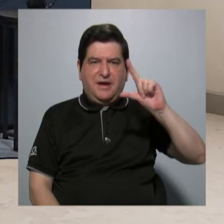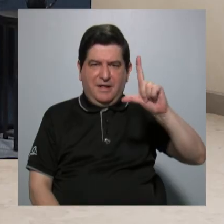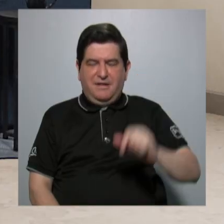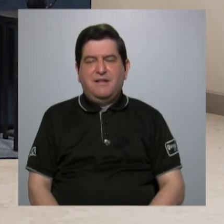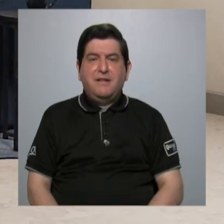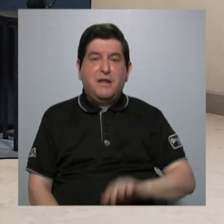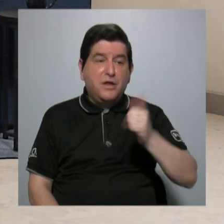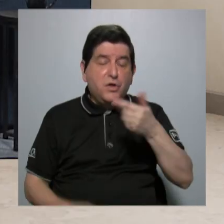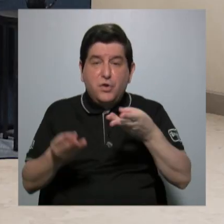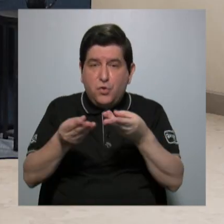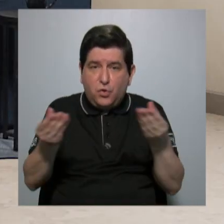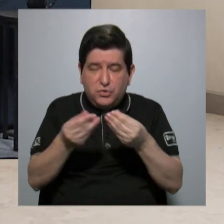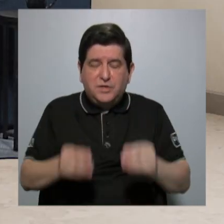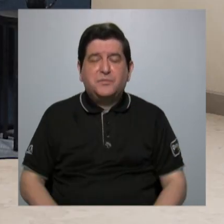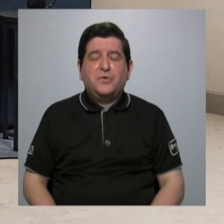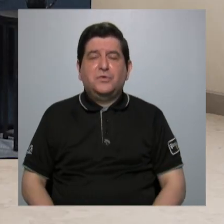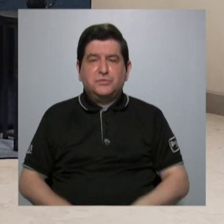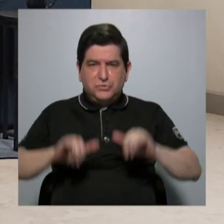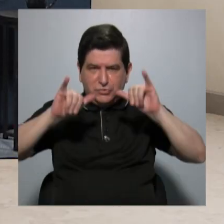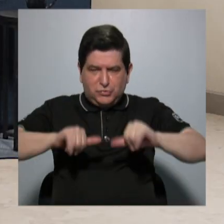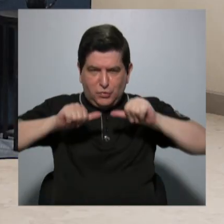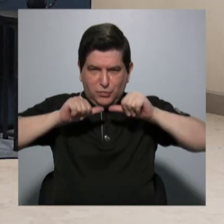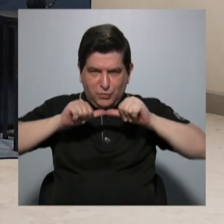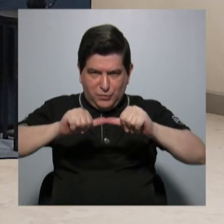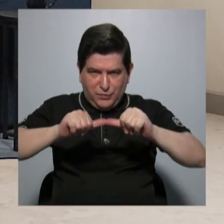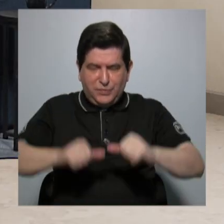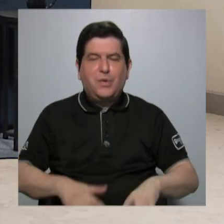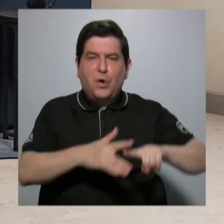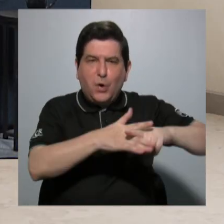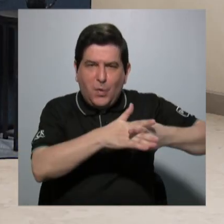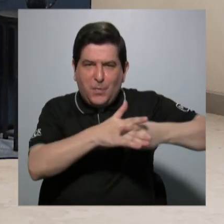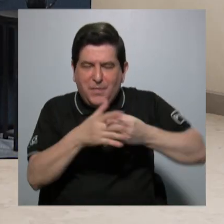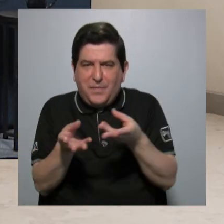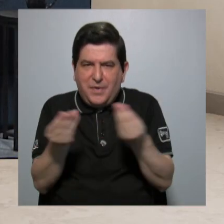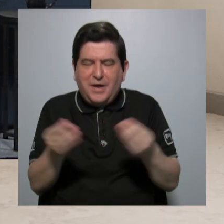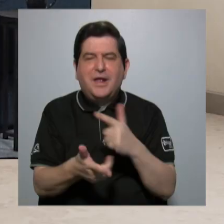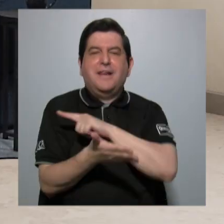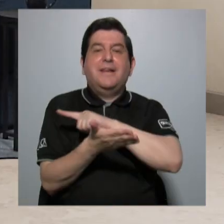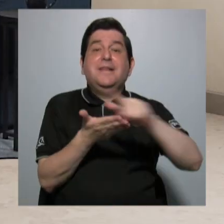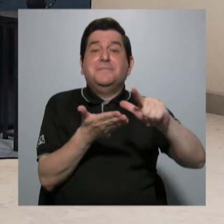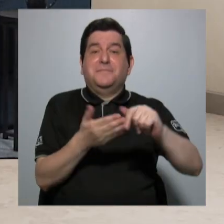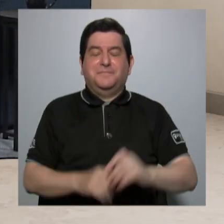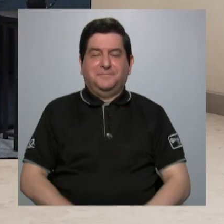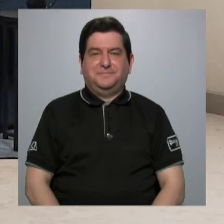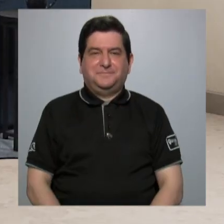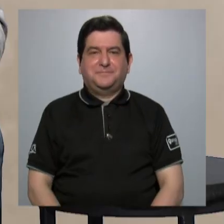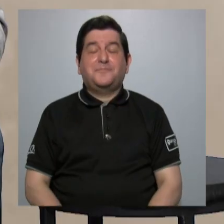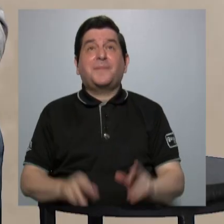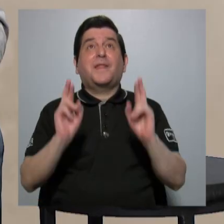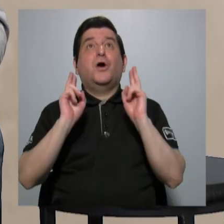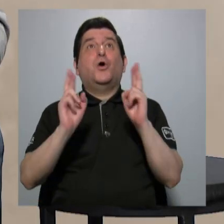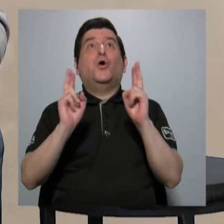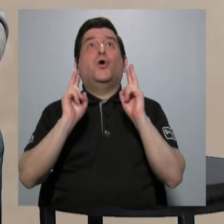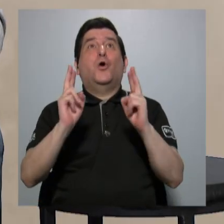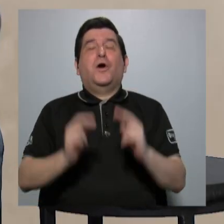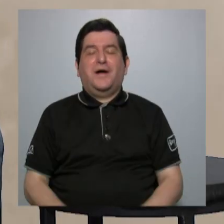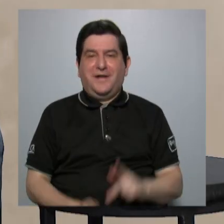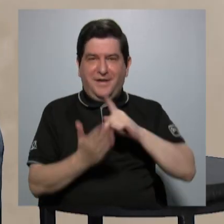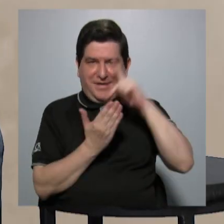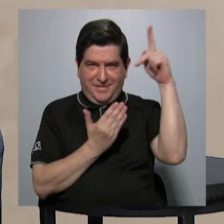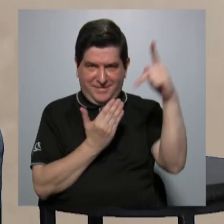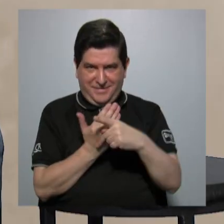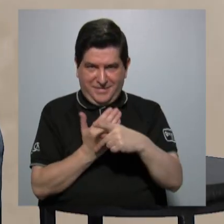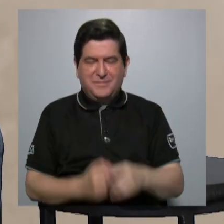una producción sostenible y otros mecanismos de producción más limpia, por ejemplo. Bueno, ojalá que